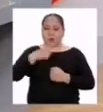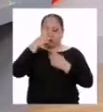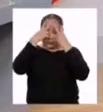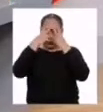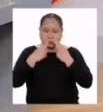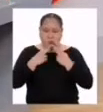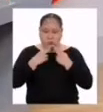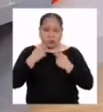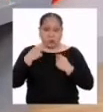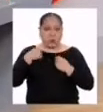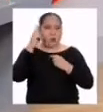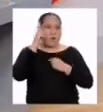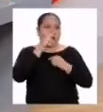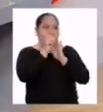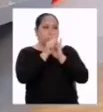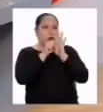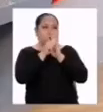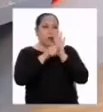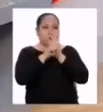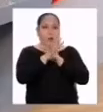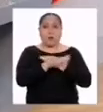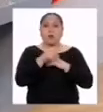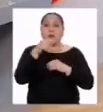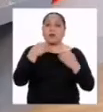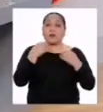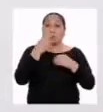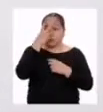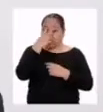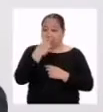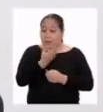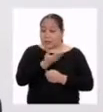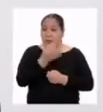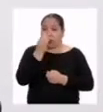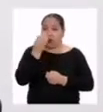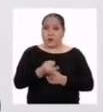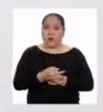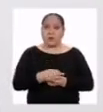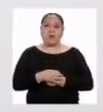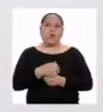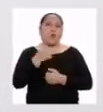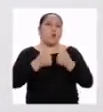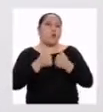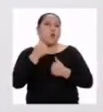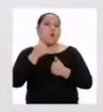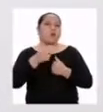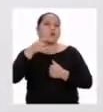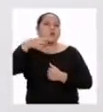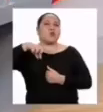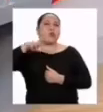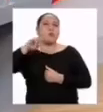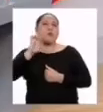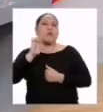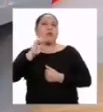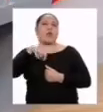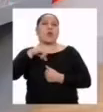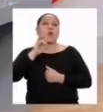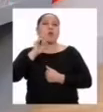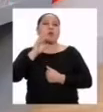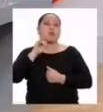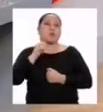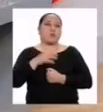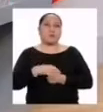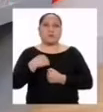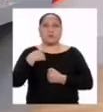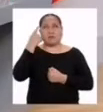vista. Yo vi un video de un chico que tenía discapacidad visual. ¿Cuáles eran tus prejuicios iniciales? Bueno,